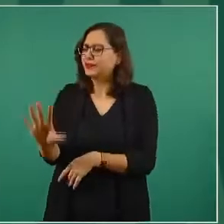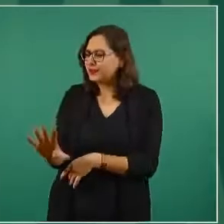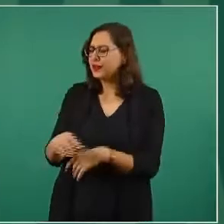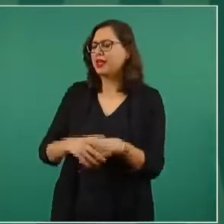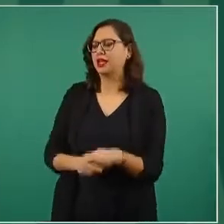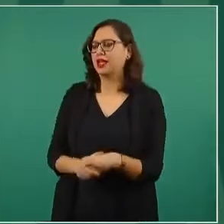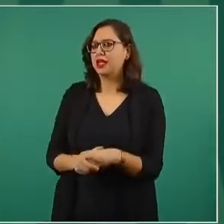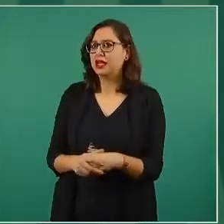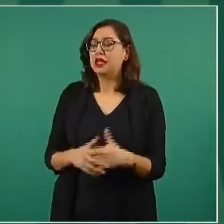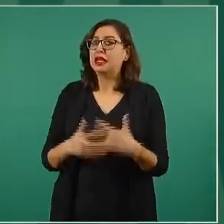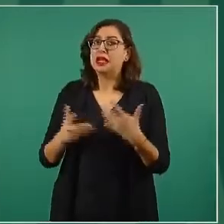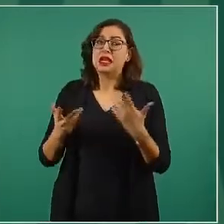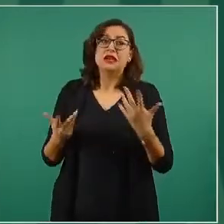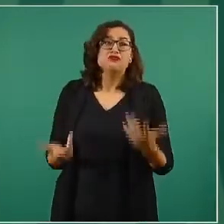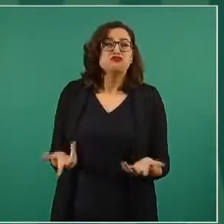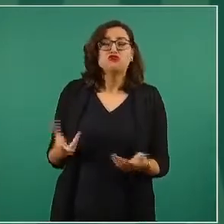haber